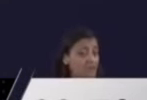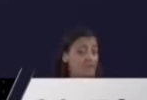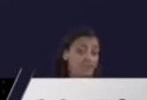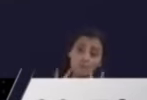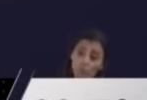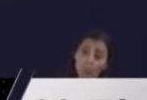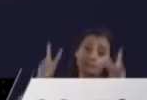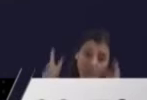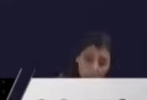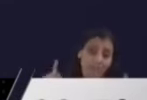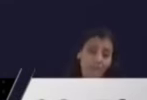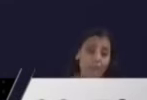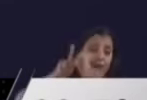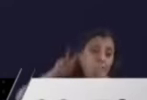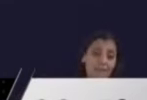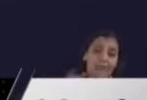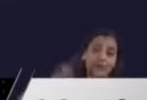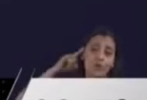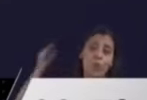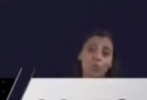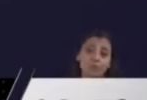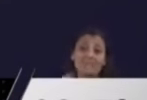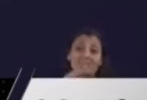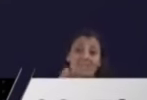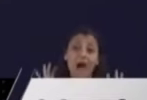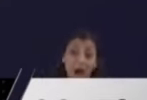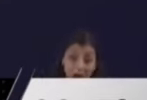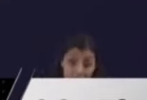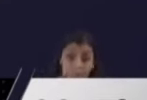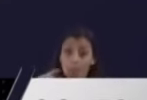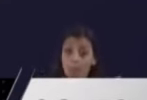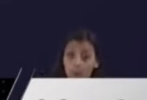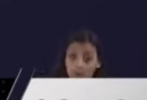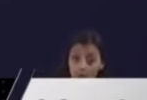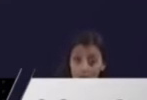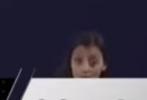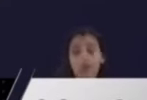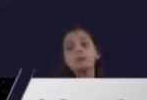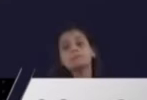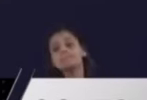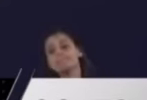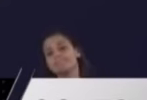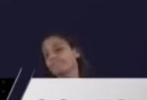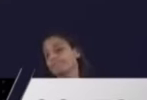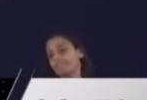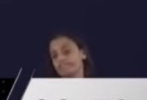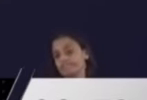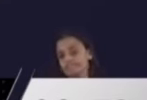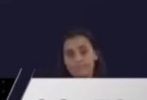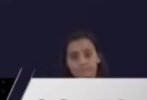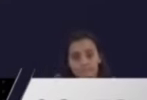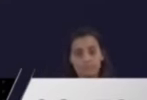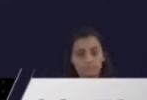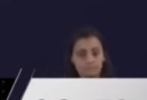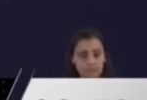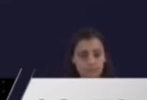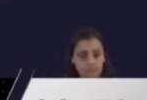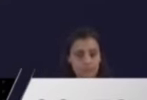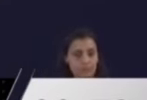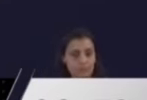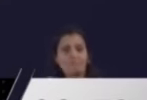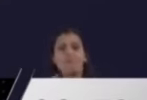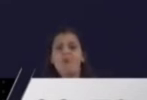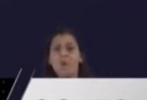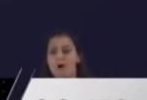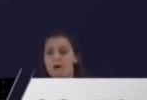que tendría que investigar. Si fue así, es absolutamente detestable, solo por una cuestión